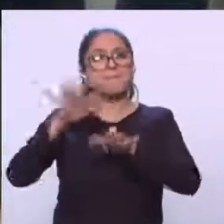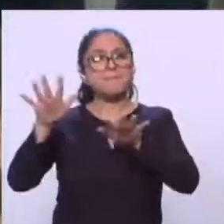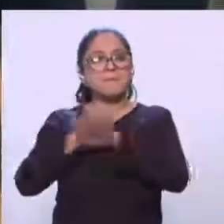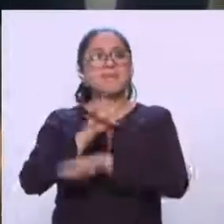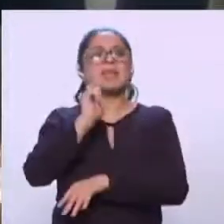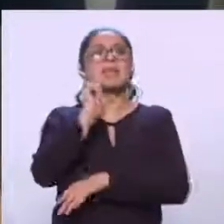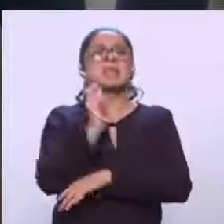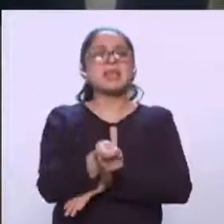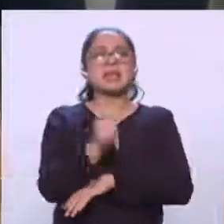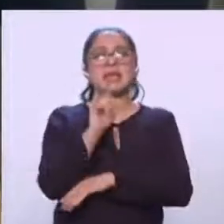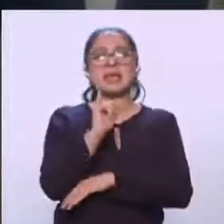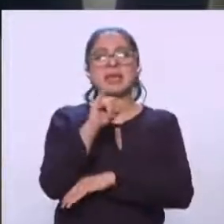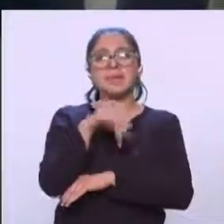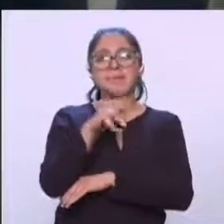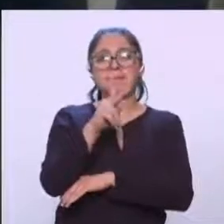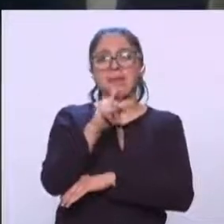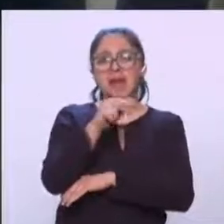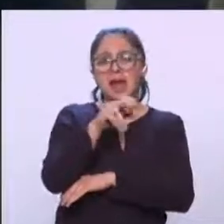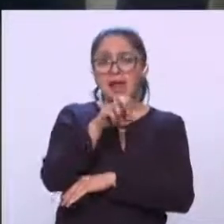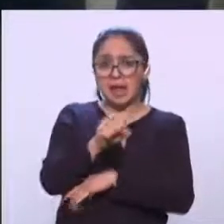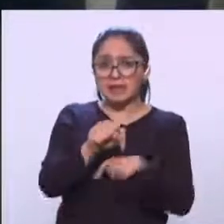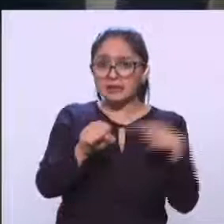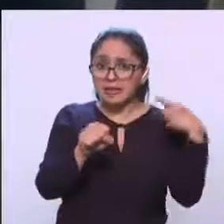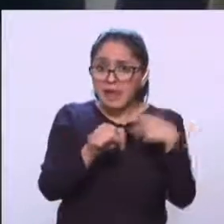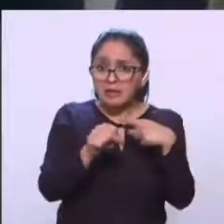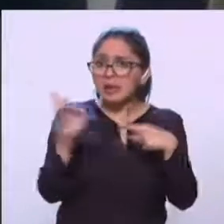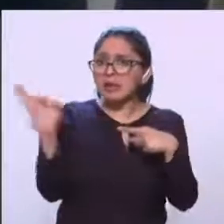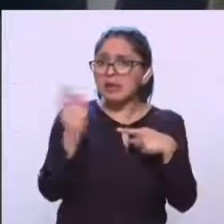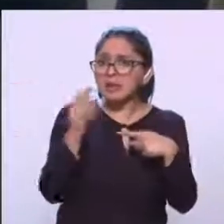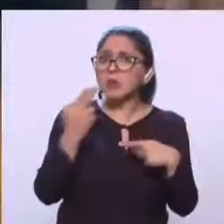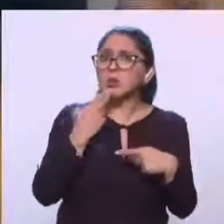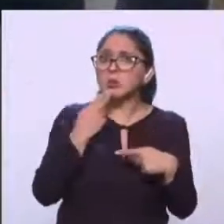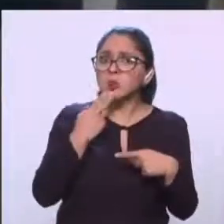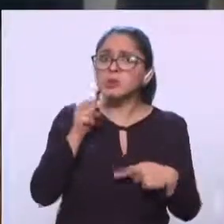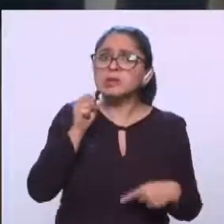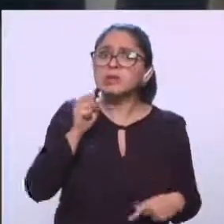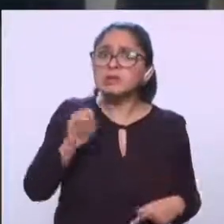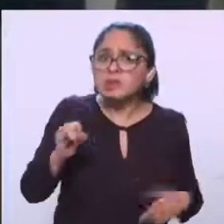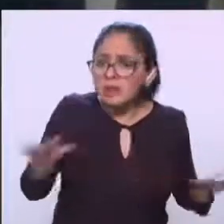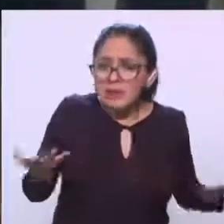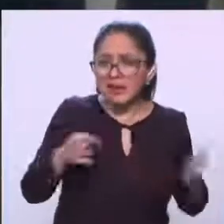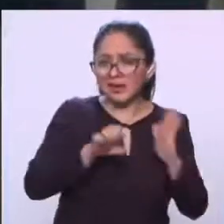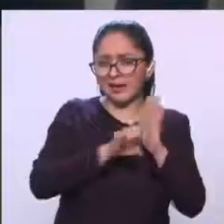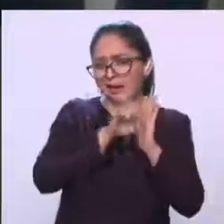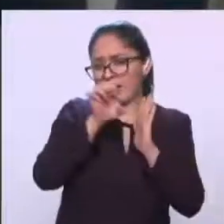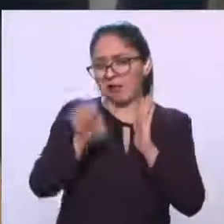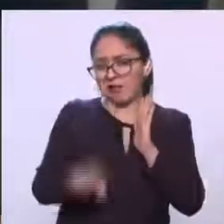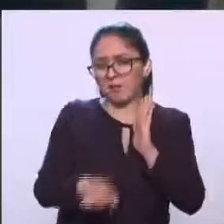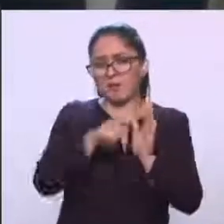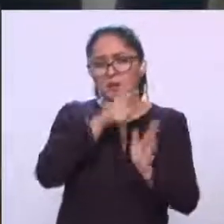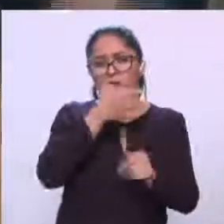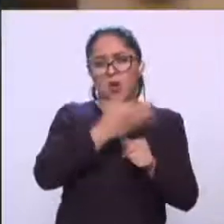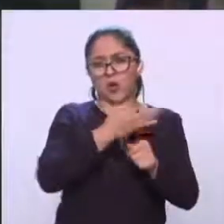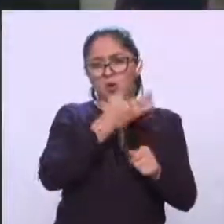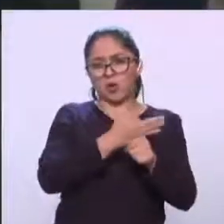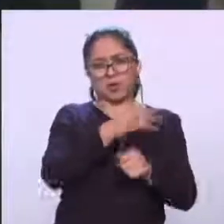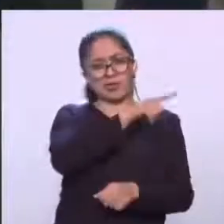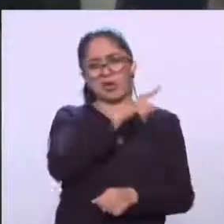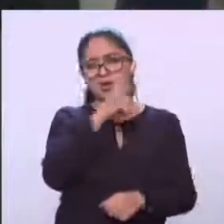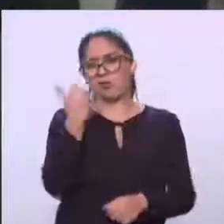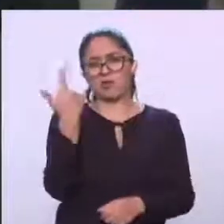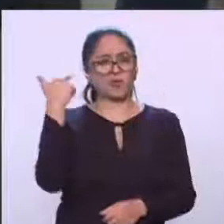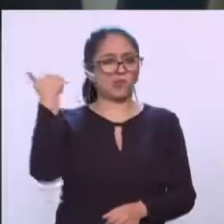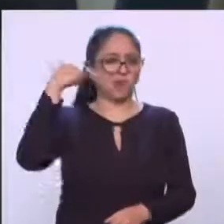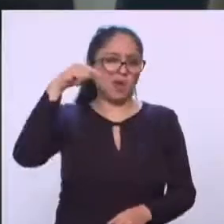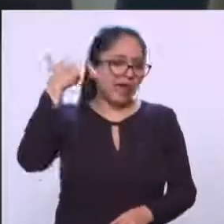IMPLANES porque son figuras que quizá no siempre funcionan y que quizá, por ejemplo, en el caso de Guadalajara, pero pensemos